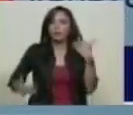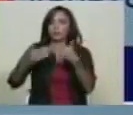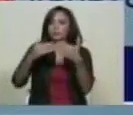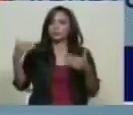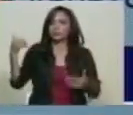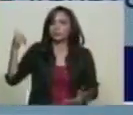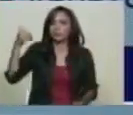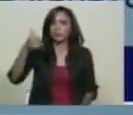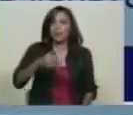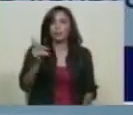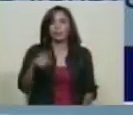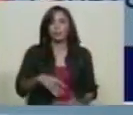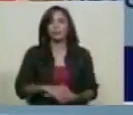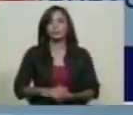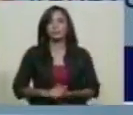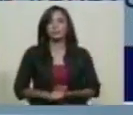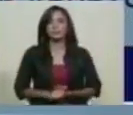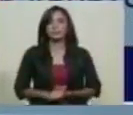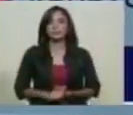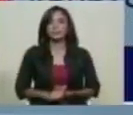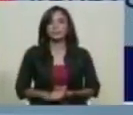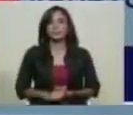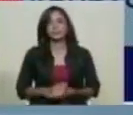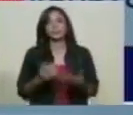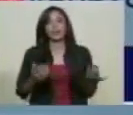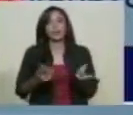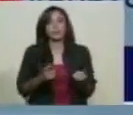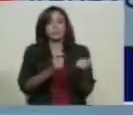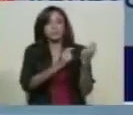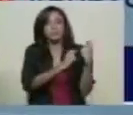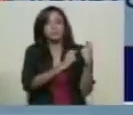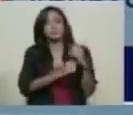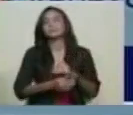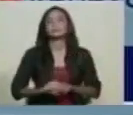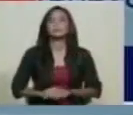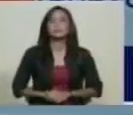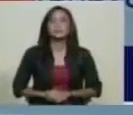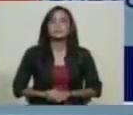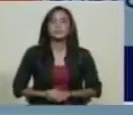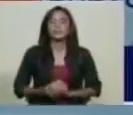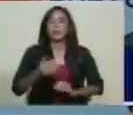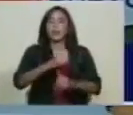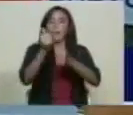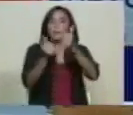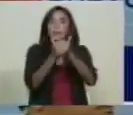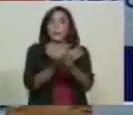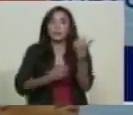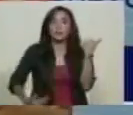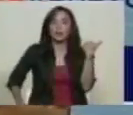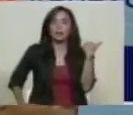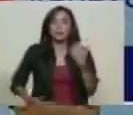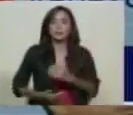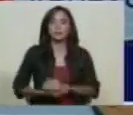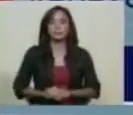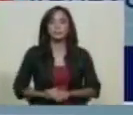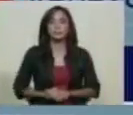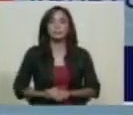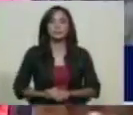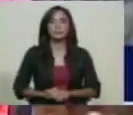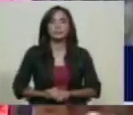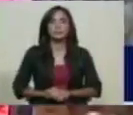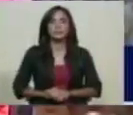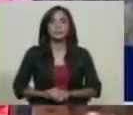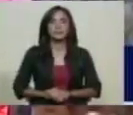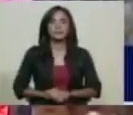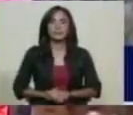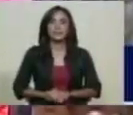tiempo, me entregó a mí la primera vicepresidencia, a Cilia se la entregó, creo que fue